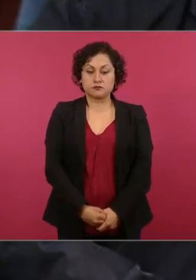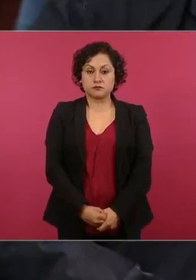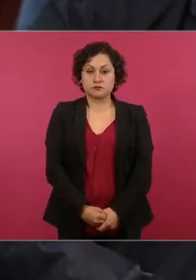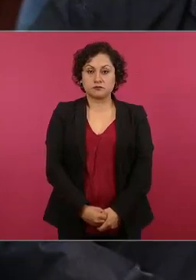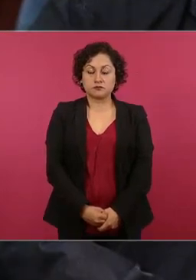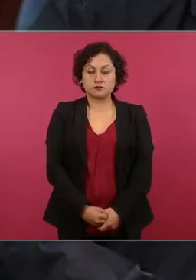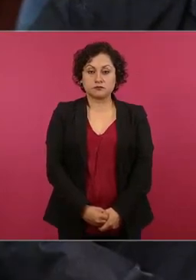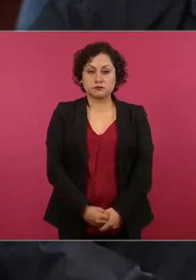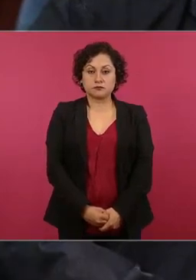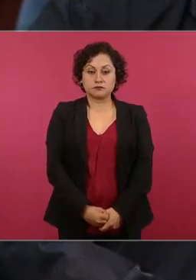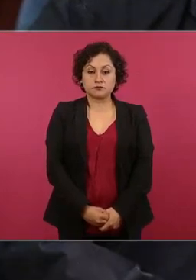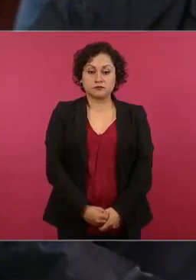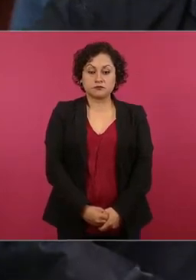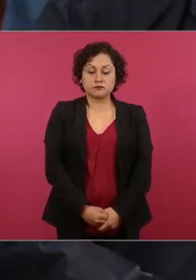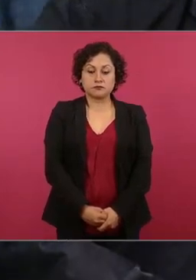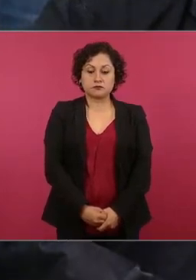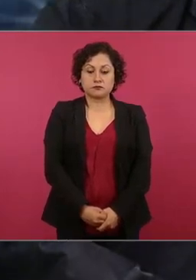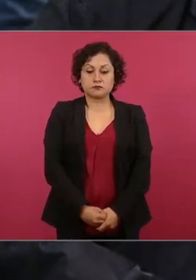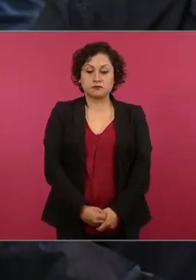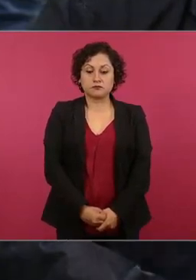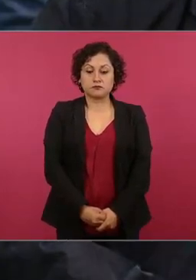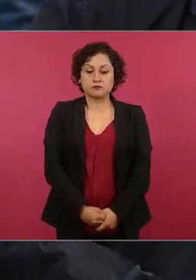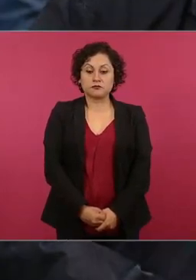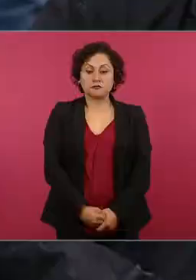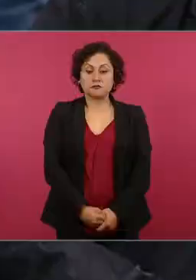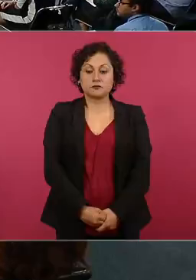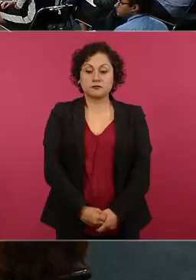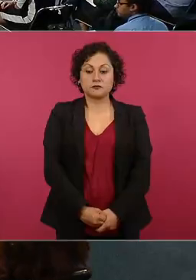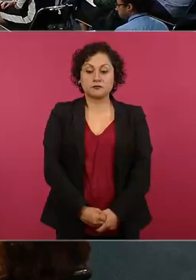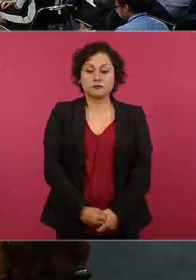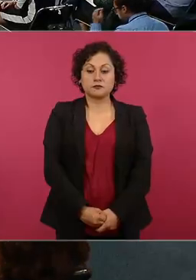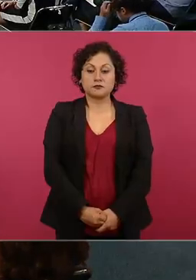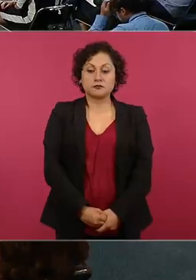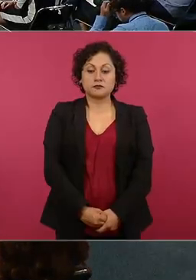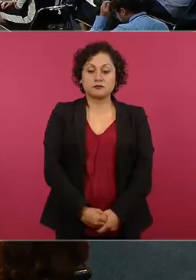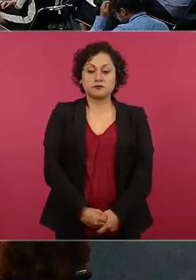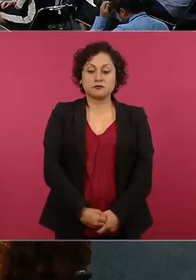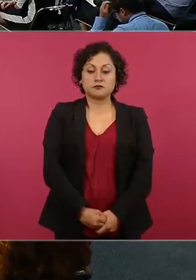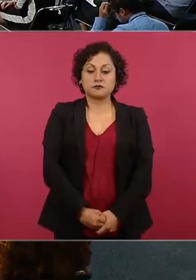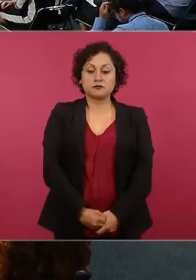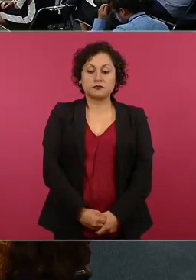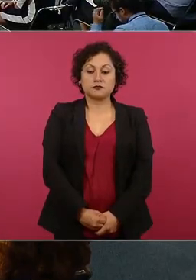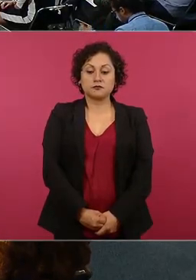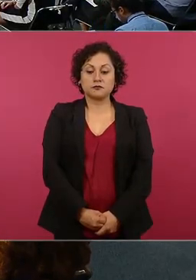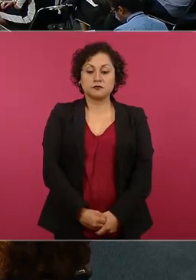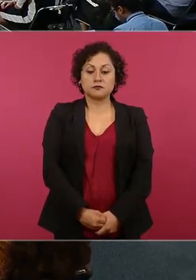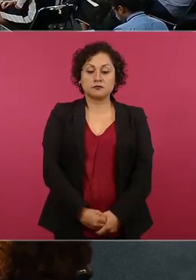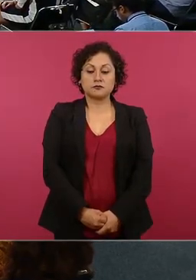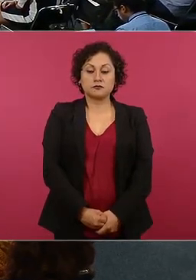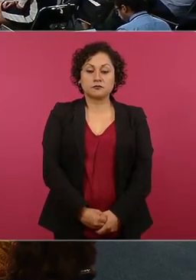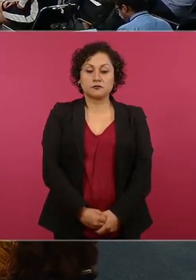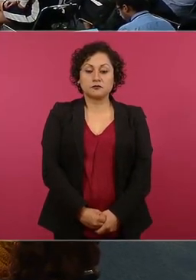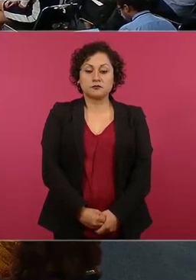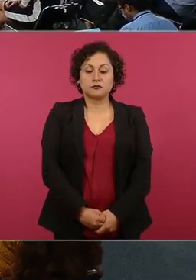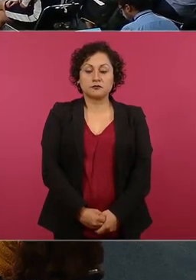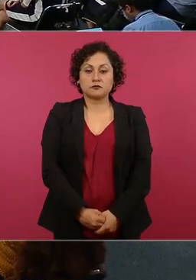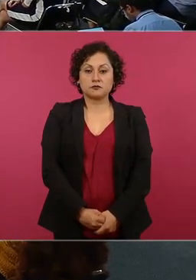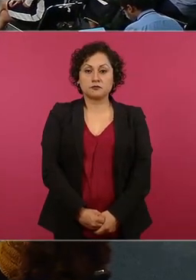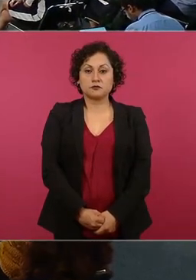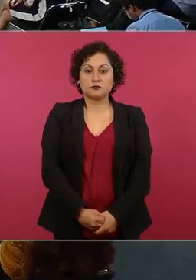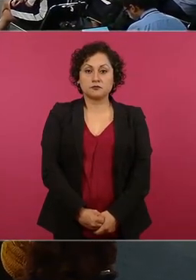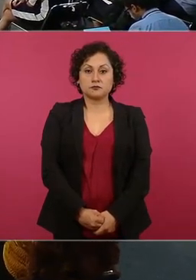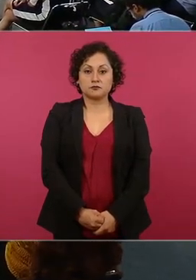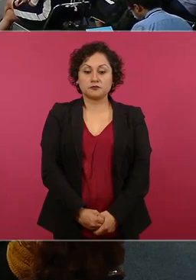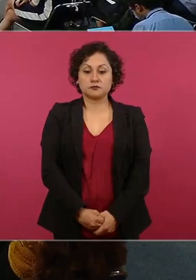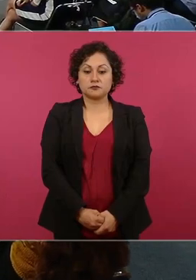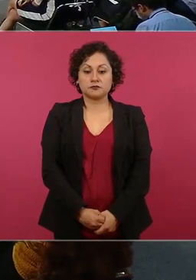cosas, pero realmente, ¿qué fue lo que encontraron? ¿Cómo siguió la investigación? ¿Cuántas personas participaron? Porque de alguna manera tienen que